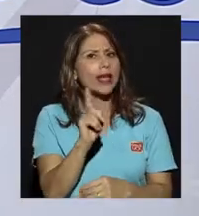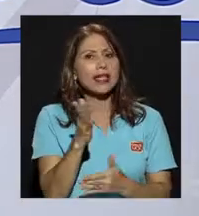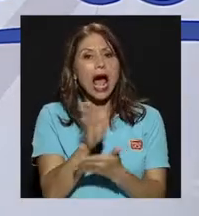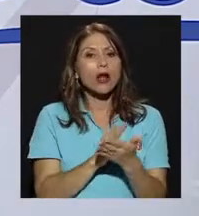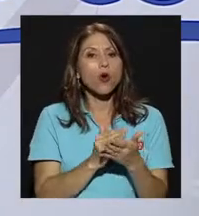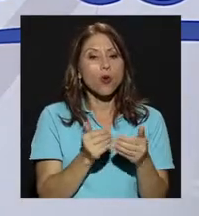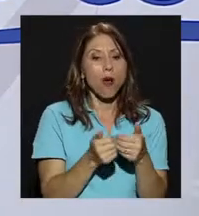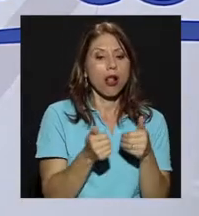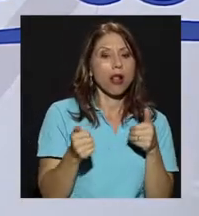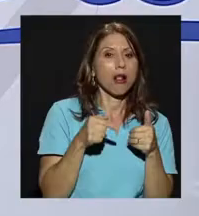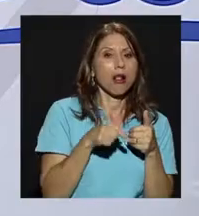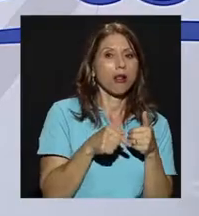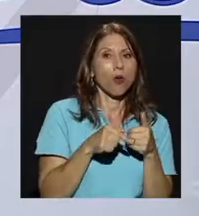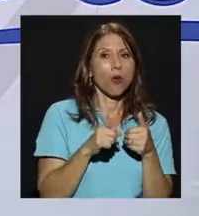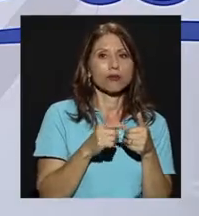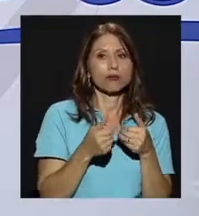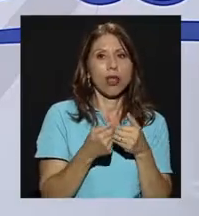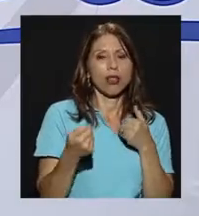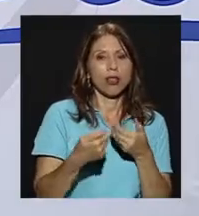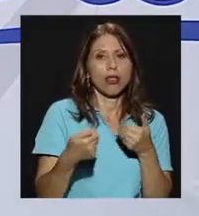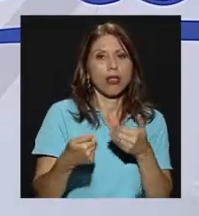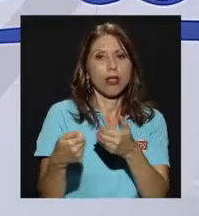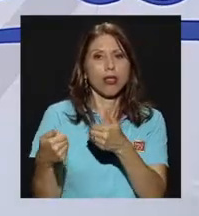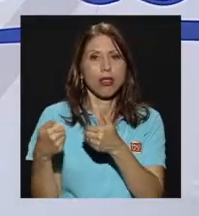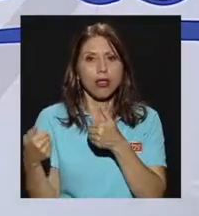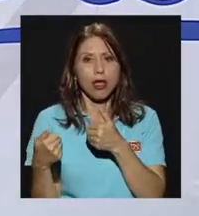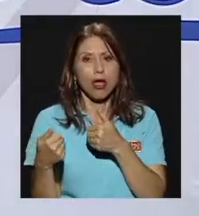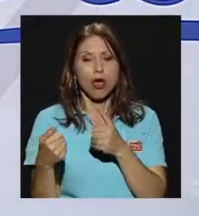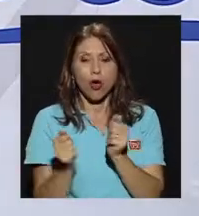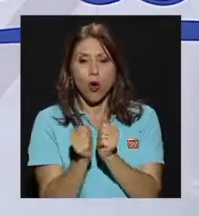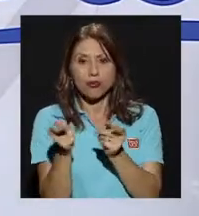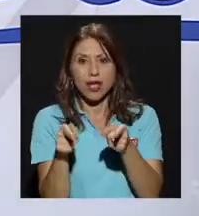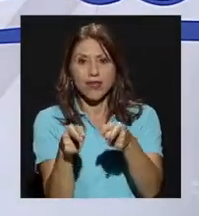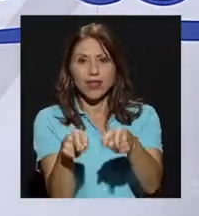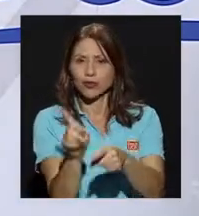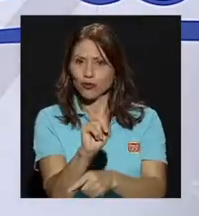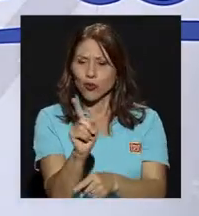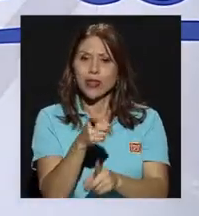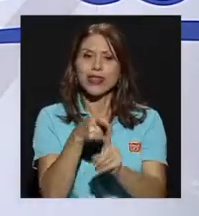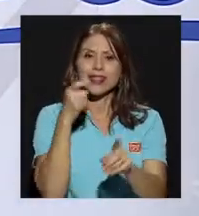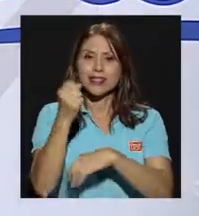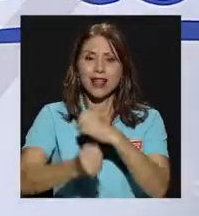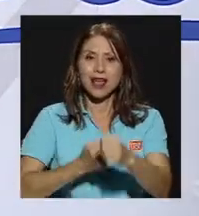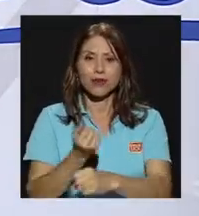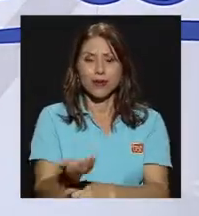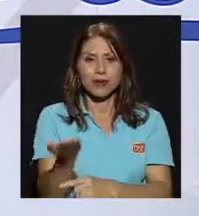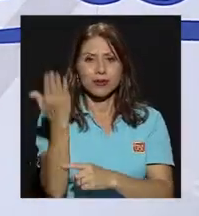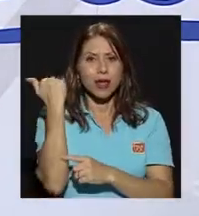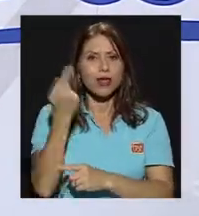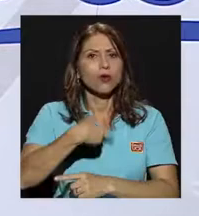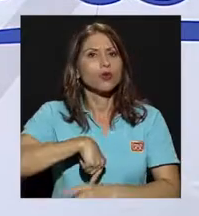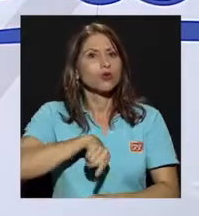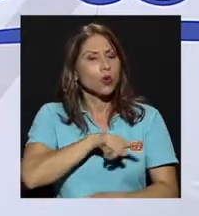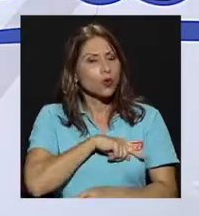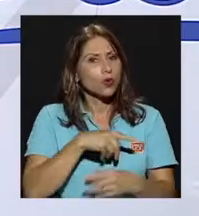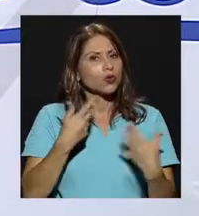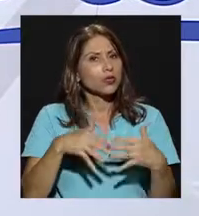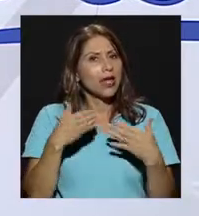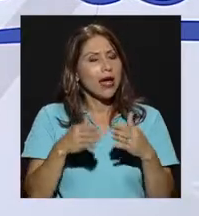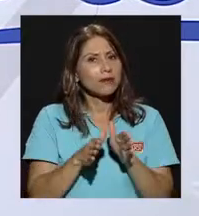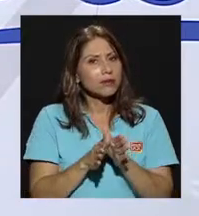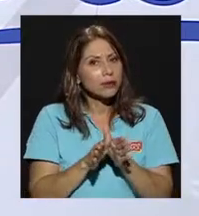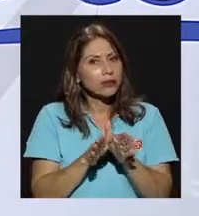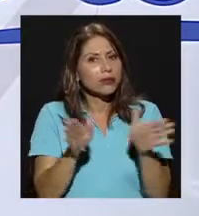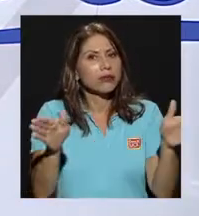esfuerzo aislado o totalmente en función de estos eventos, sino que desde el año pasado ampliamos en una cantidad importante, en